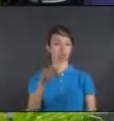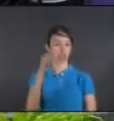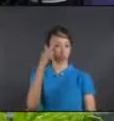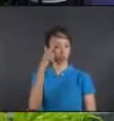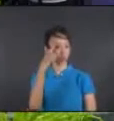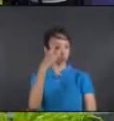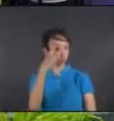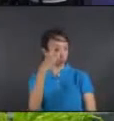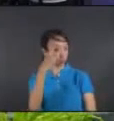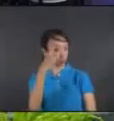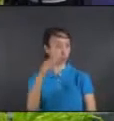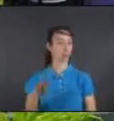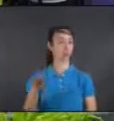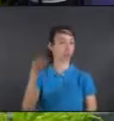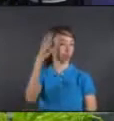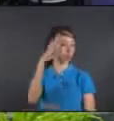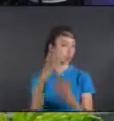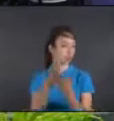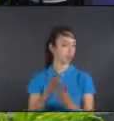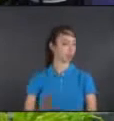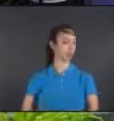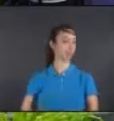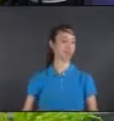¿Ah? Eisenhower debe haber sido, ¿verdad?